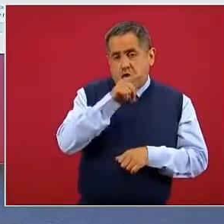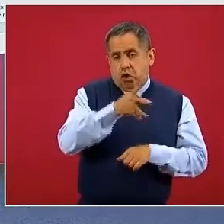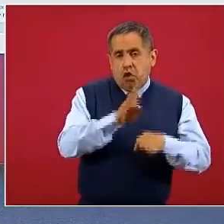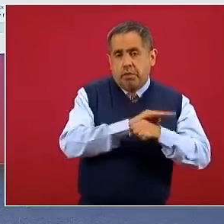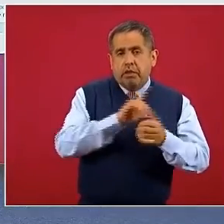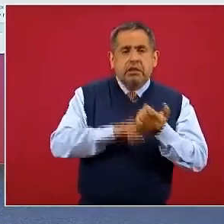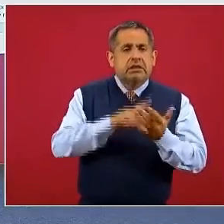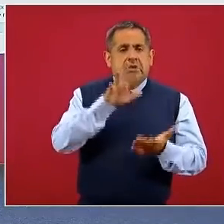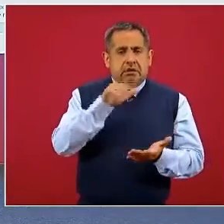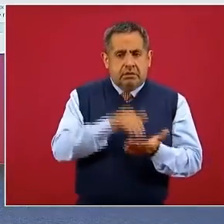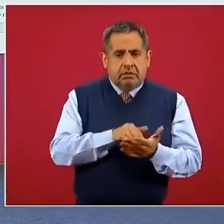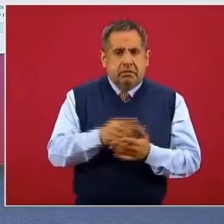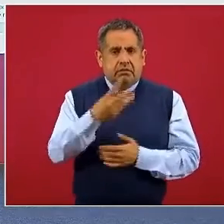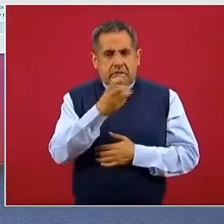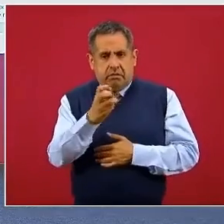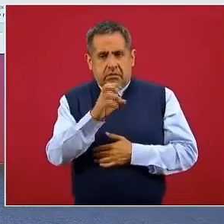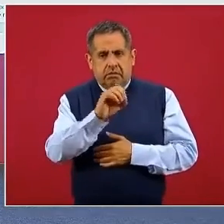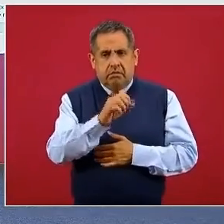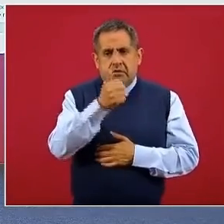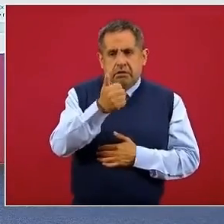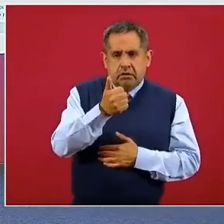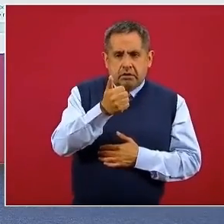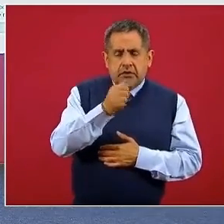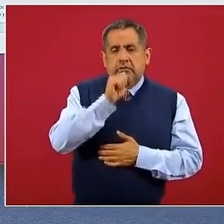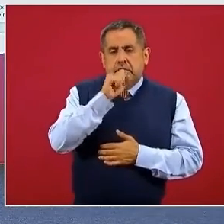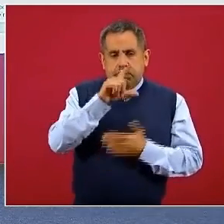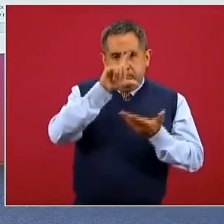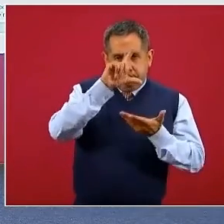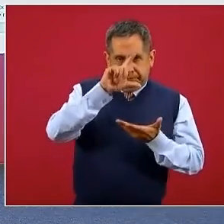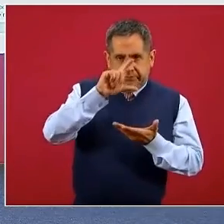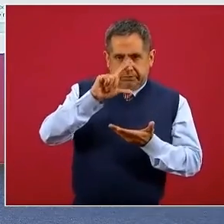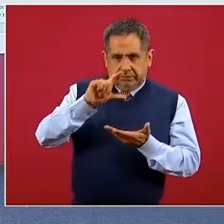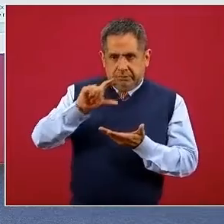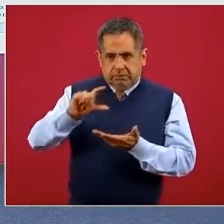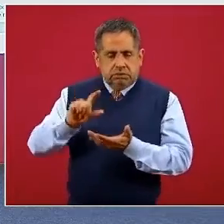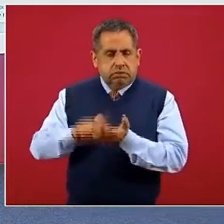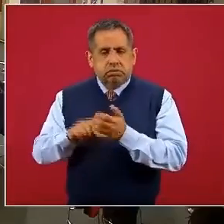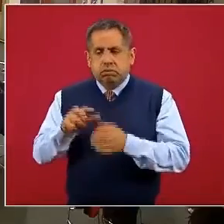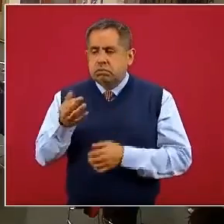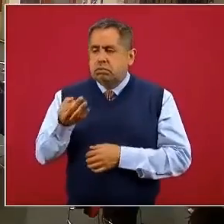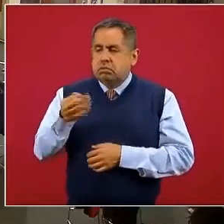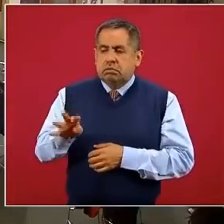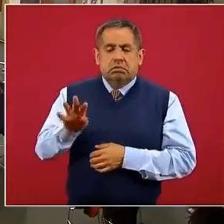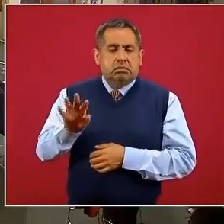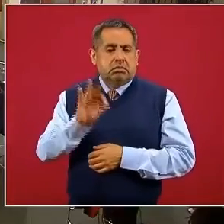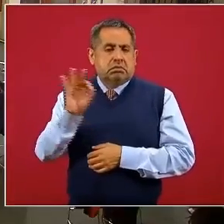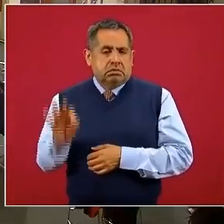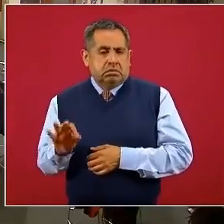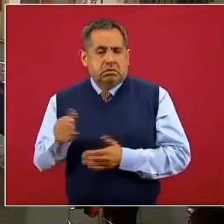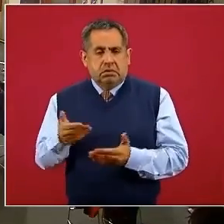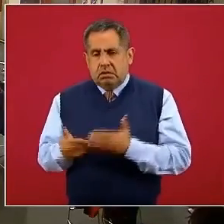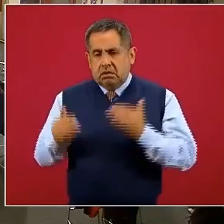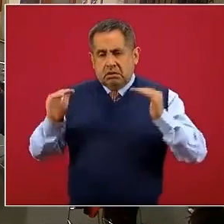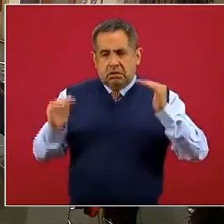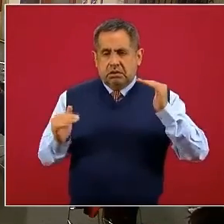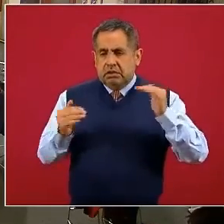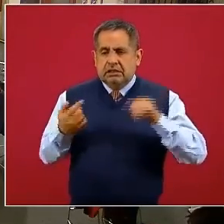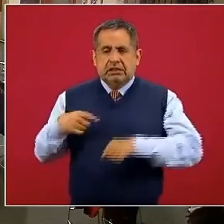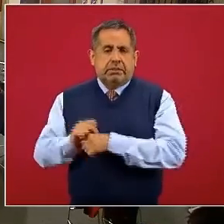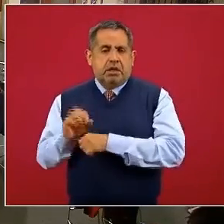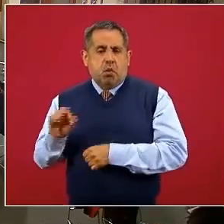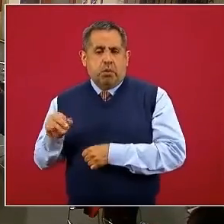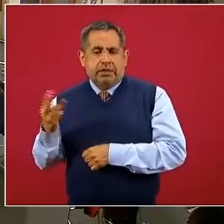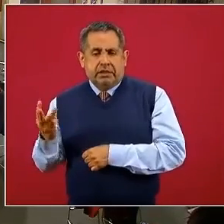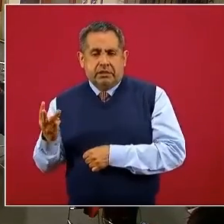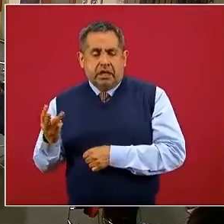fueron 5,306, y de ahí la disminución de menos 49% cuando lo comparamos con la semana 43,